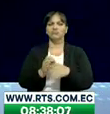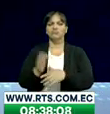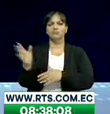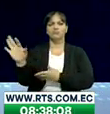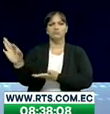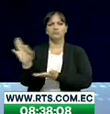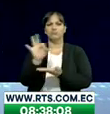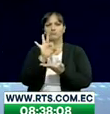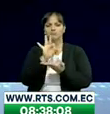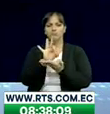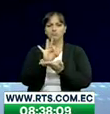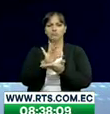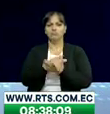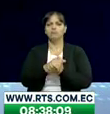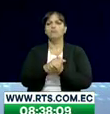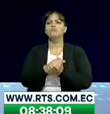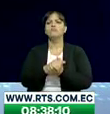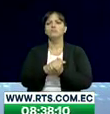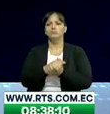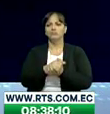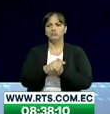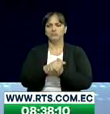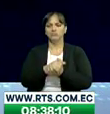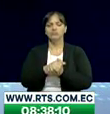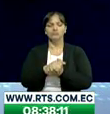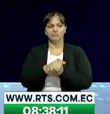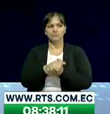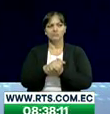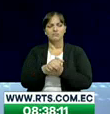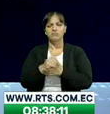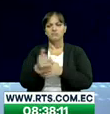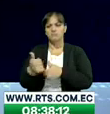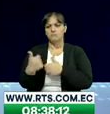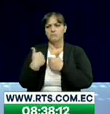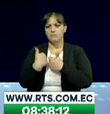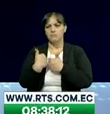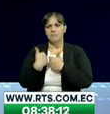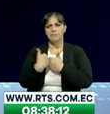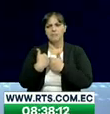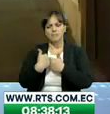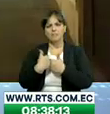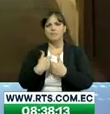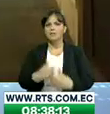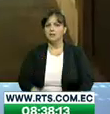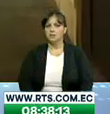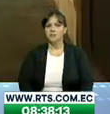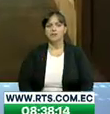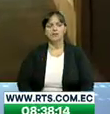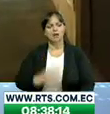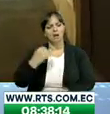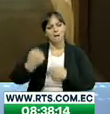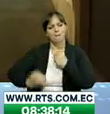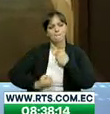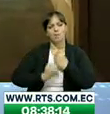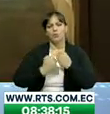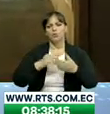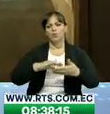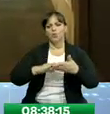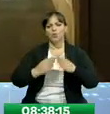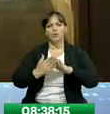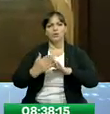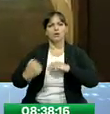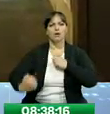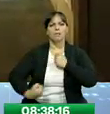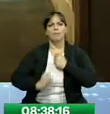con el señor este también la radicación una persona muy enérgica siempre apoyando a la comunidad por